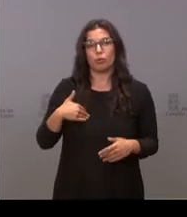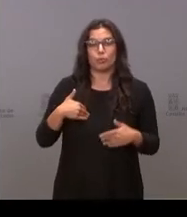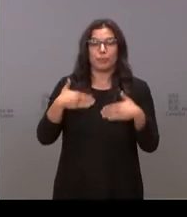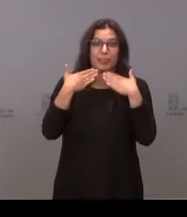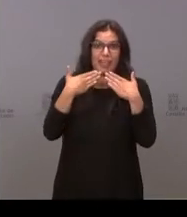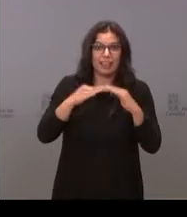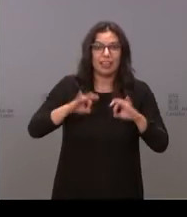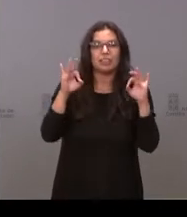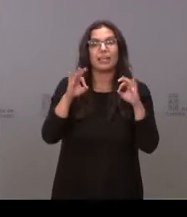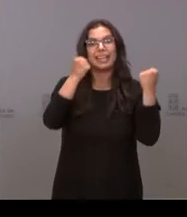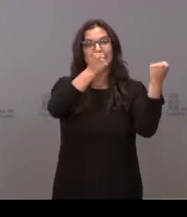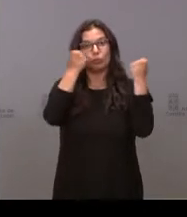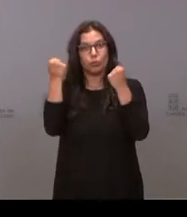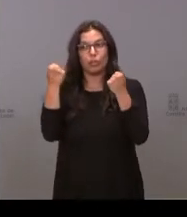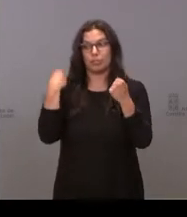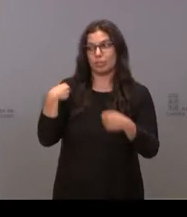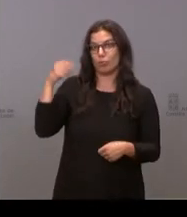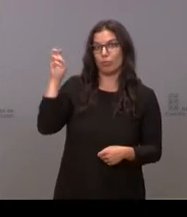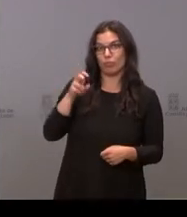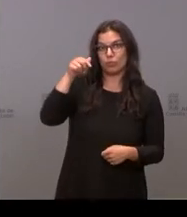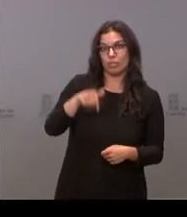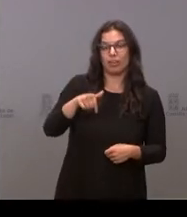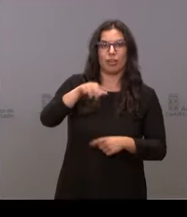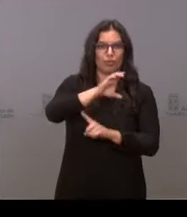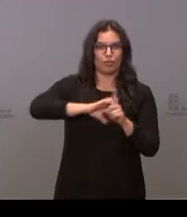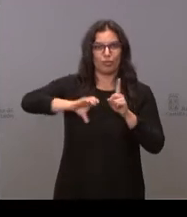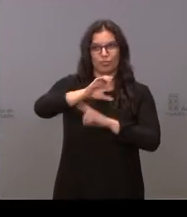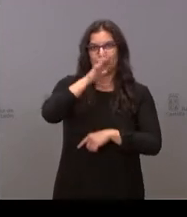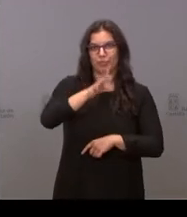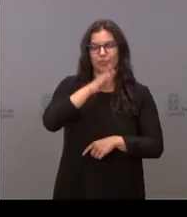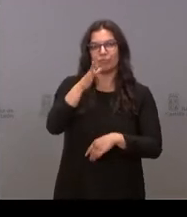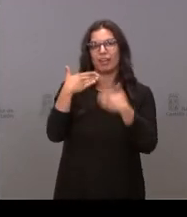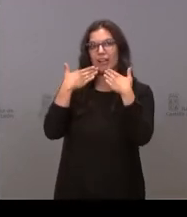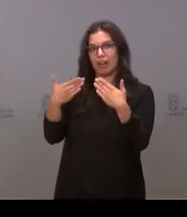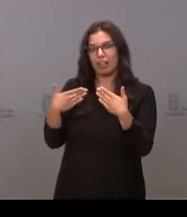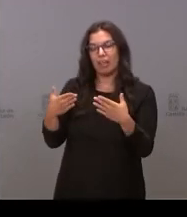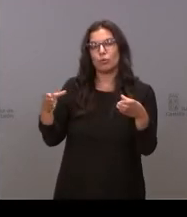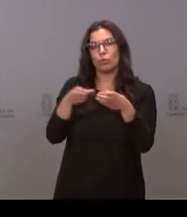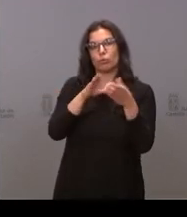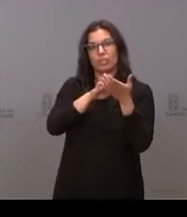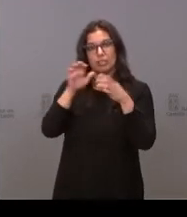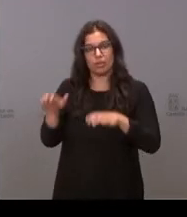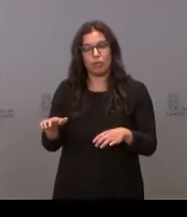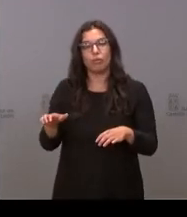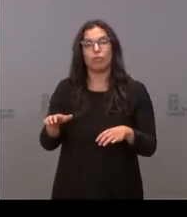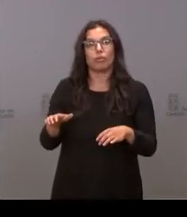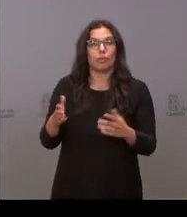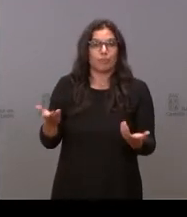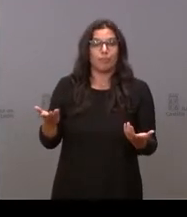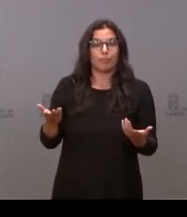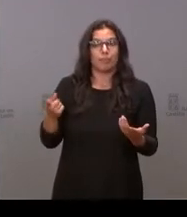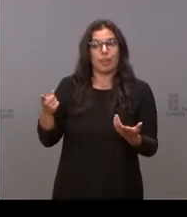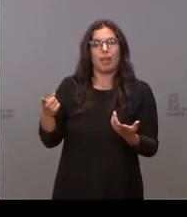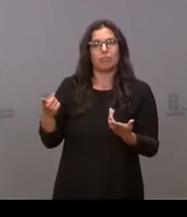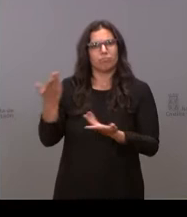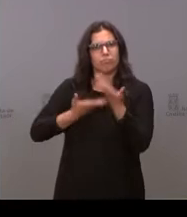agradecer a todas las instituciones, y hoy estamos aquí en este marco incomparable, agradecer a la Junta de Castilla y León pues esa